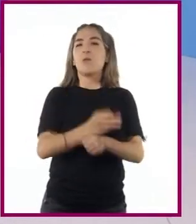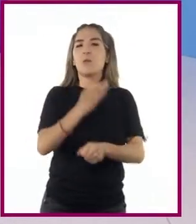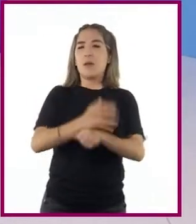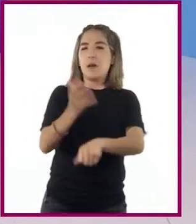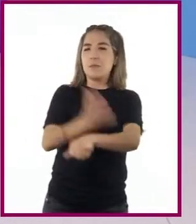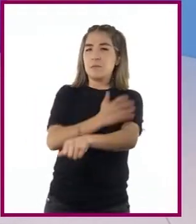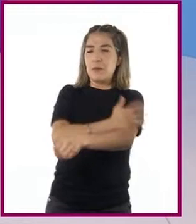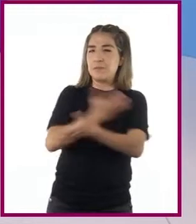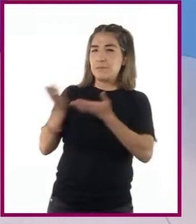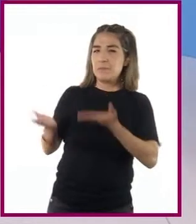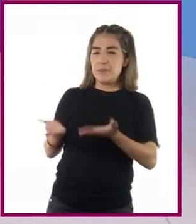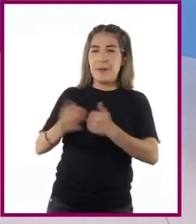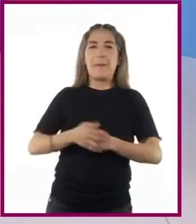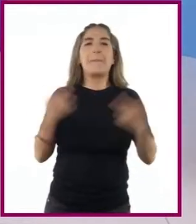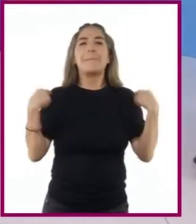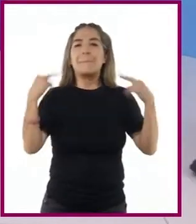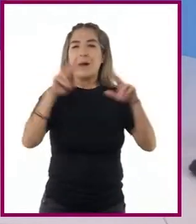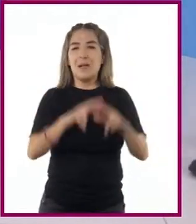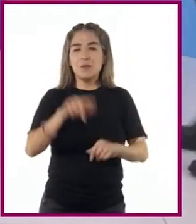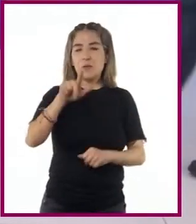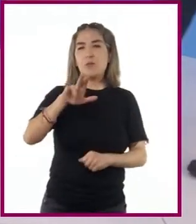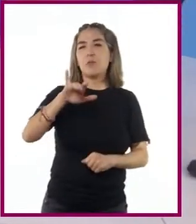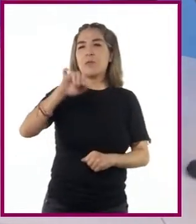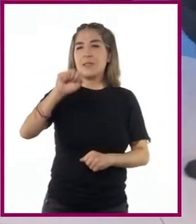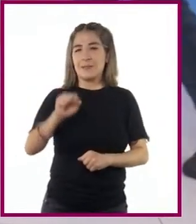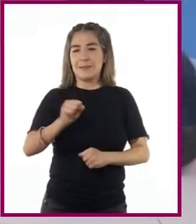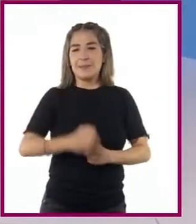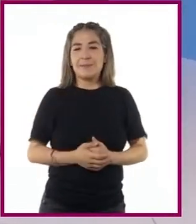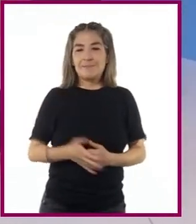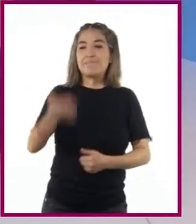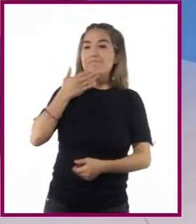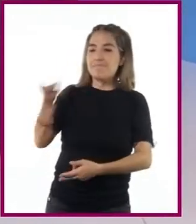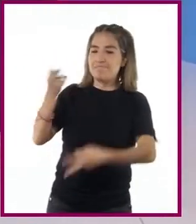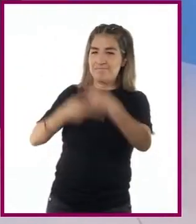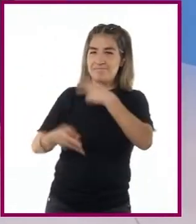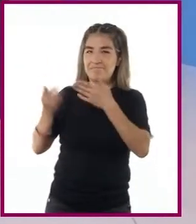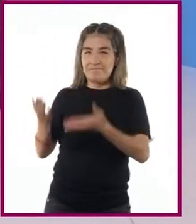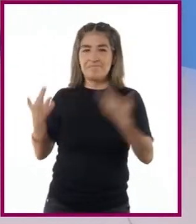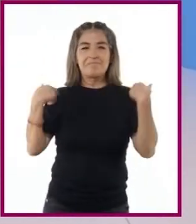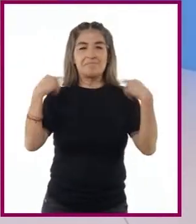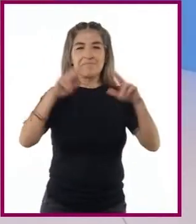el maestro Luis Miguel Villarreal. Bienvenido, maestro Luis.